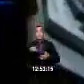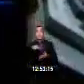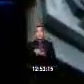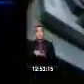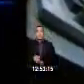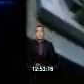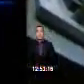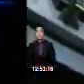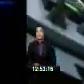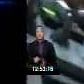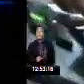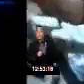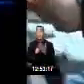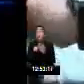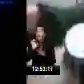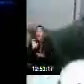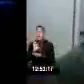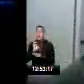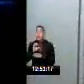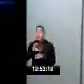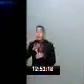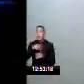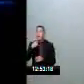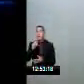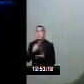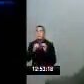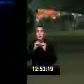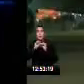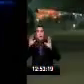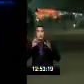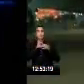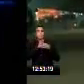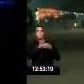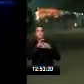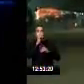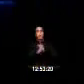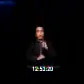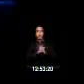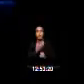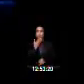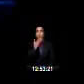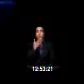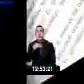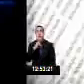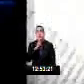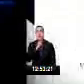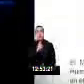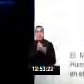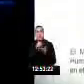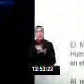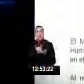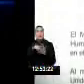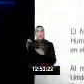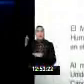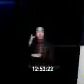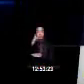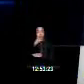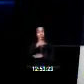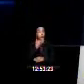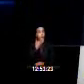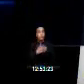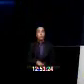Penal. La Cancillería ecuatoriana manifestó en un comunicado la aclaración de la cooperación internacional que Estados Unidos brinda con este tipo de